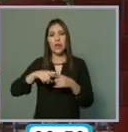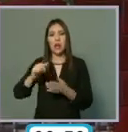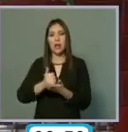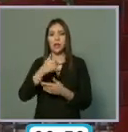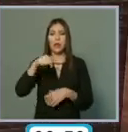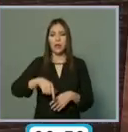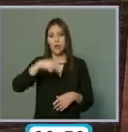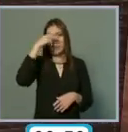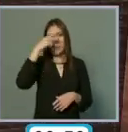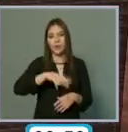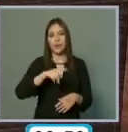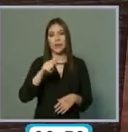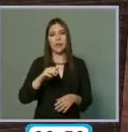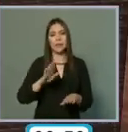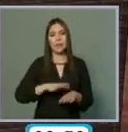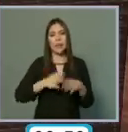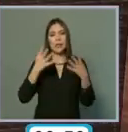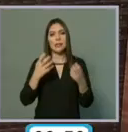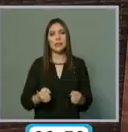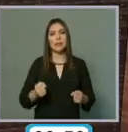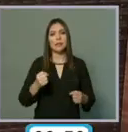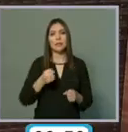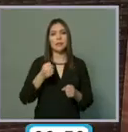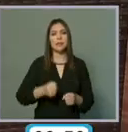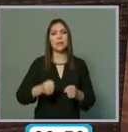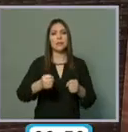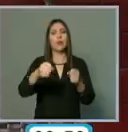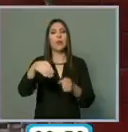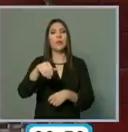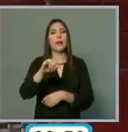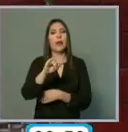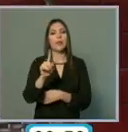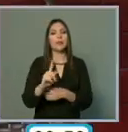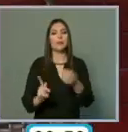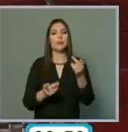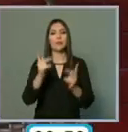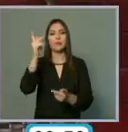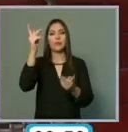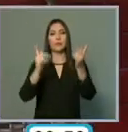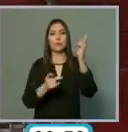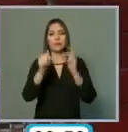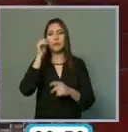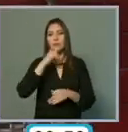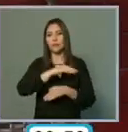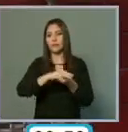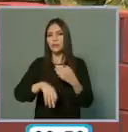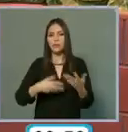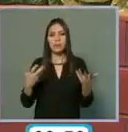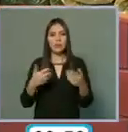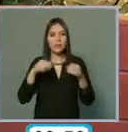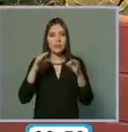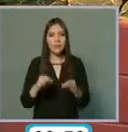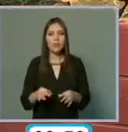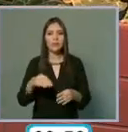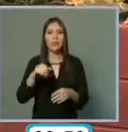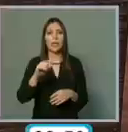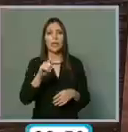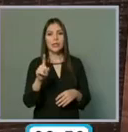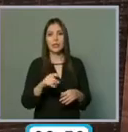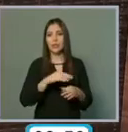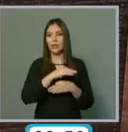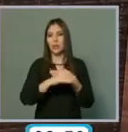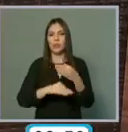aquí era el maíz, ¿no? Desde el Popol Vuh dice que fuimos creados del maíz, de masa de maíz, los